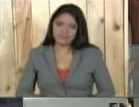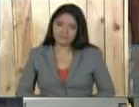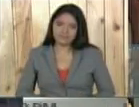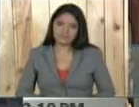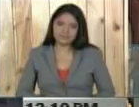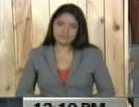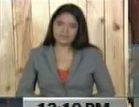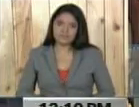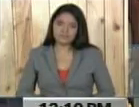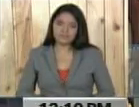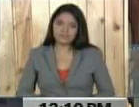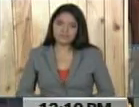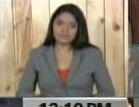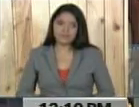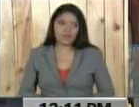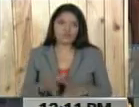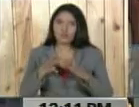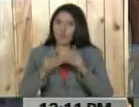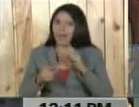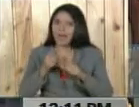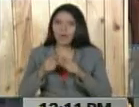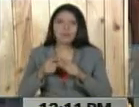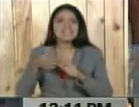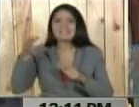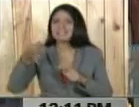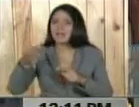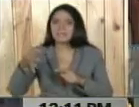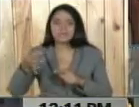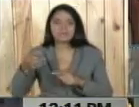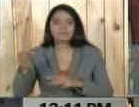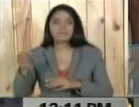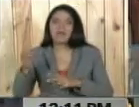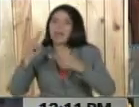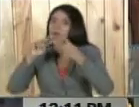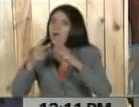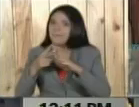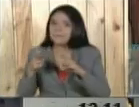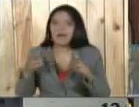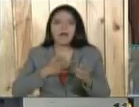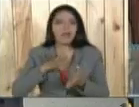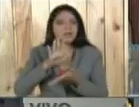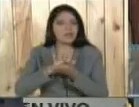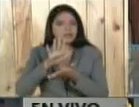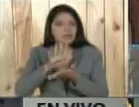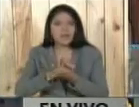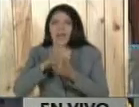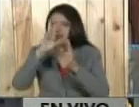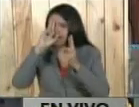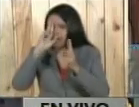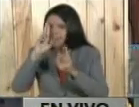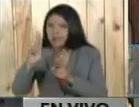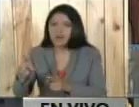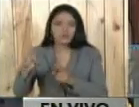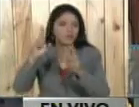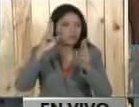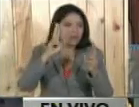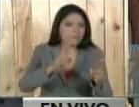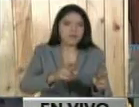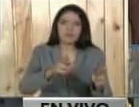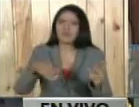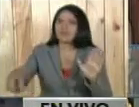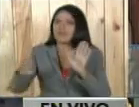y que por encima de todas las cosas triunfe siempre la paz, la tranquilidad ciudadana, el respeto al derecho de los demás.